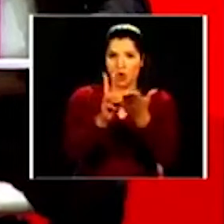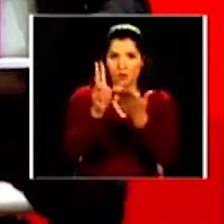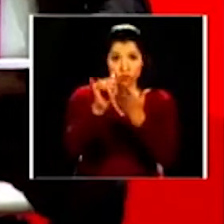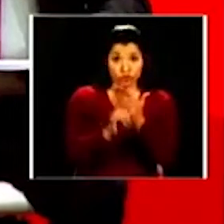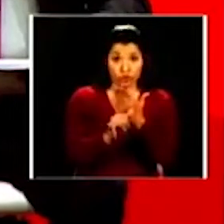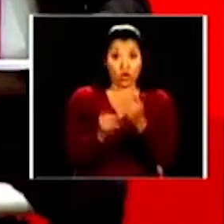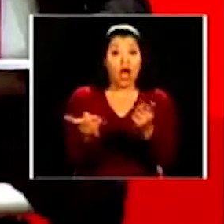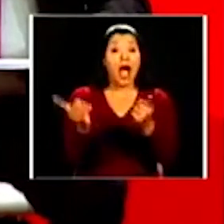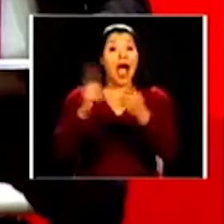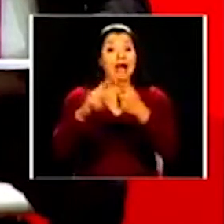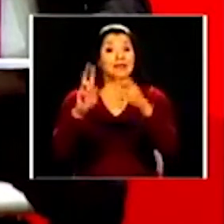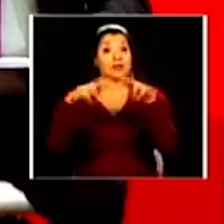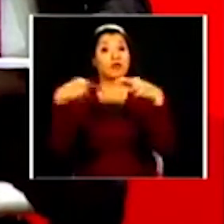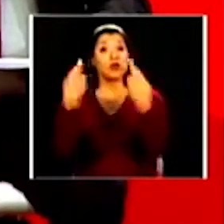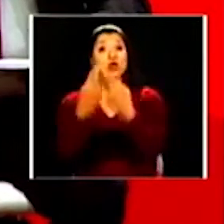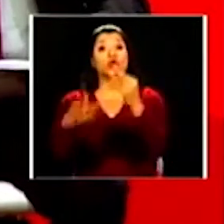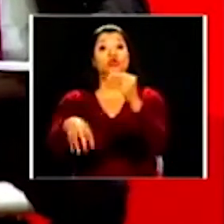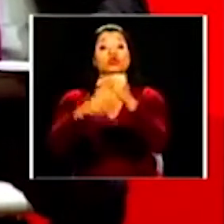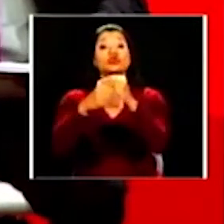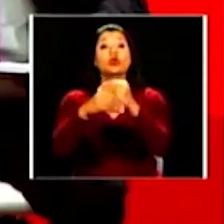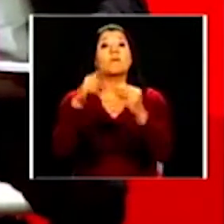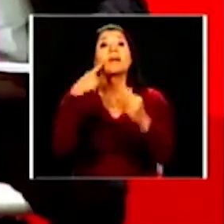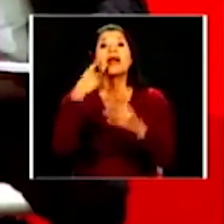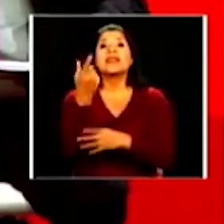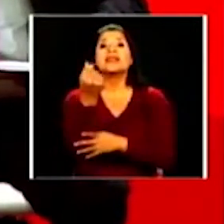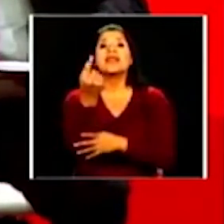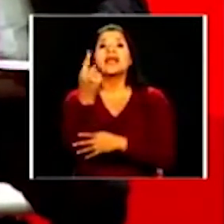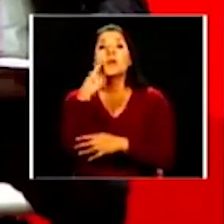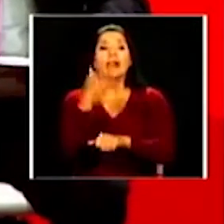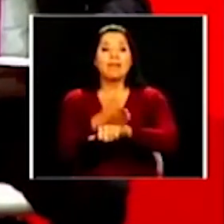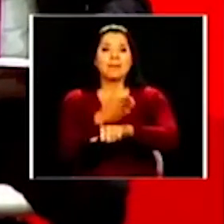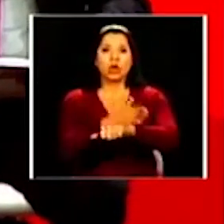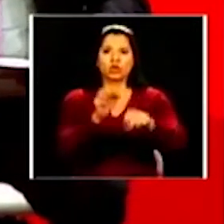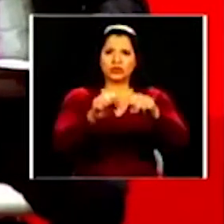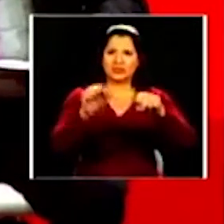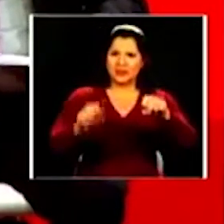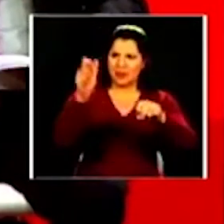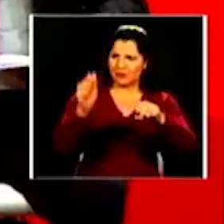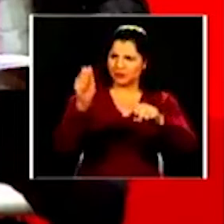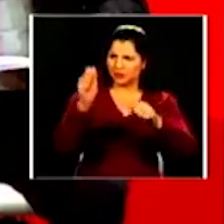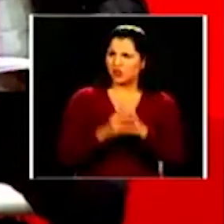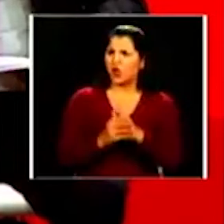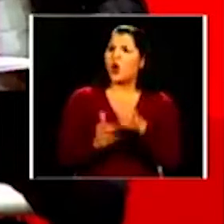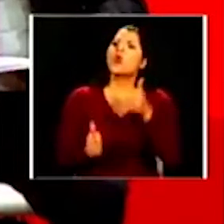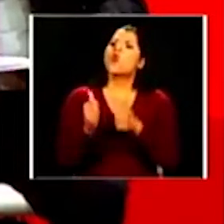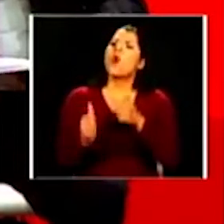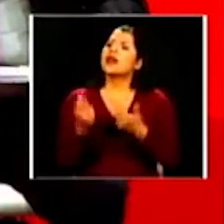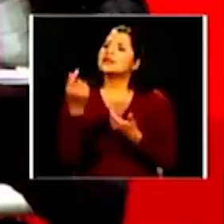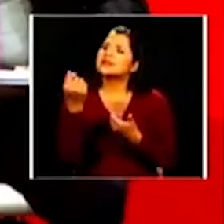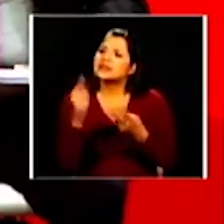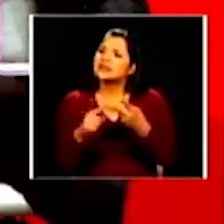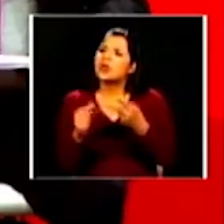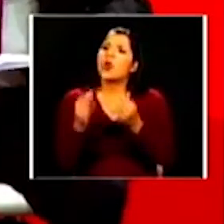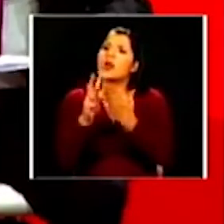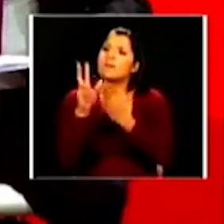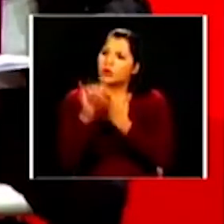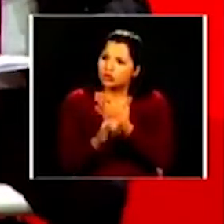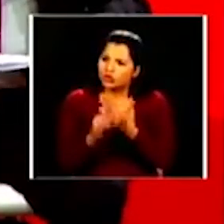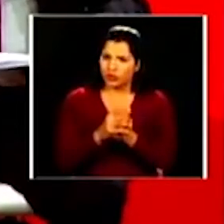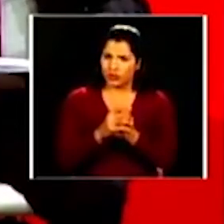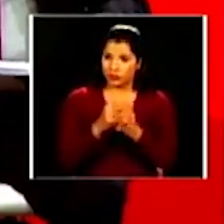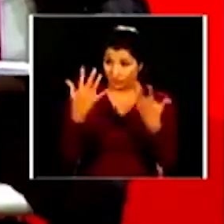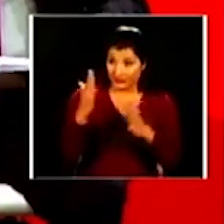extraordinarios, de recursos para fortalecer los regímenes de pensiones. Bueno, ¿cuáles son esos recursos? Esos proyectos ya están identificados. ¿Pueden las y